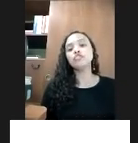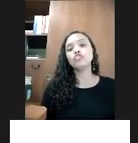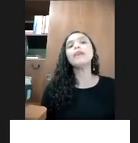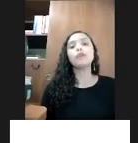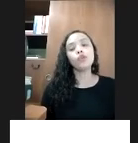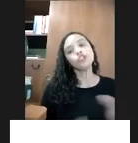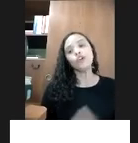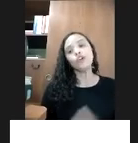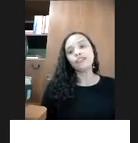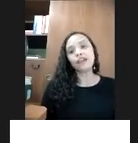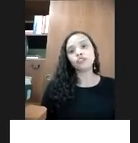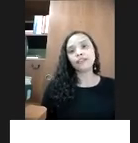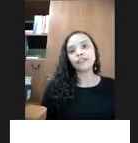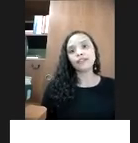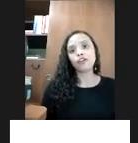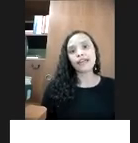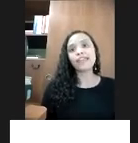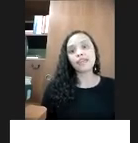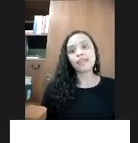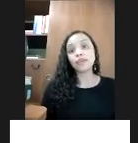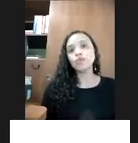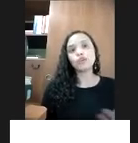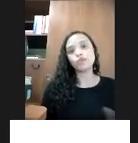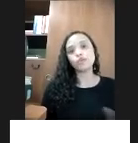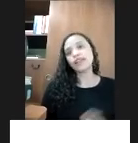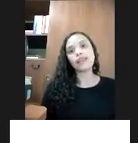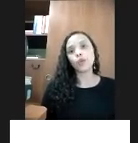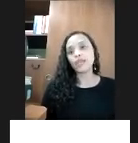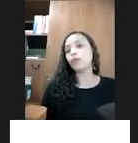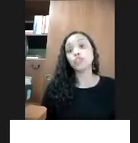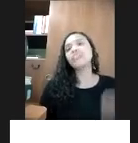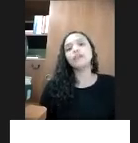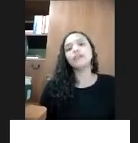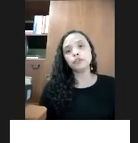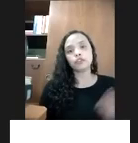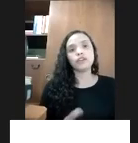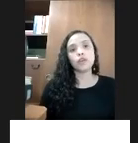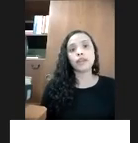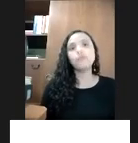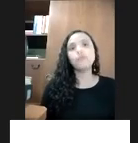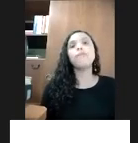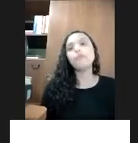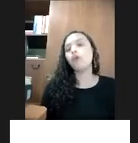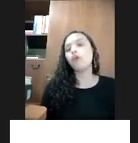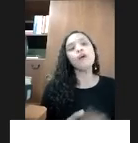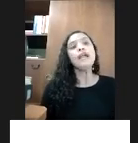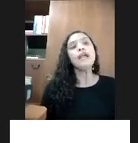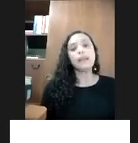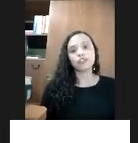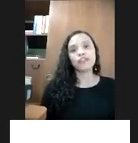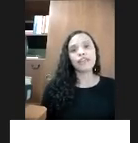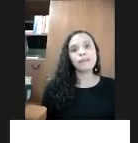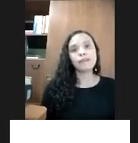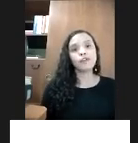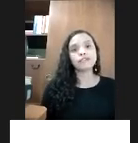inducida producto de las constantes jornadas de quema de basura que ocurren en el urbanismo. De hecho, estando nosotros en el urbanismo, vimos cómo las